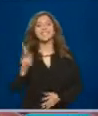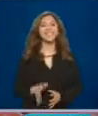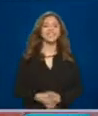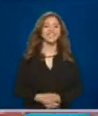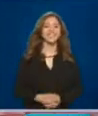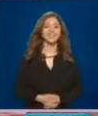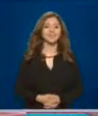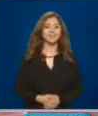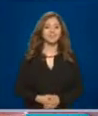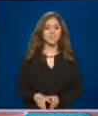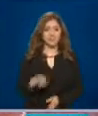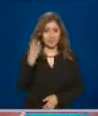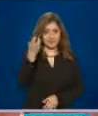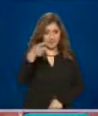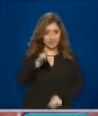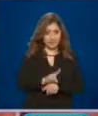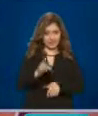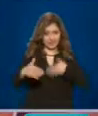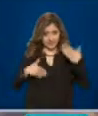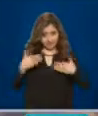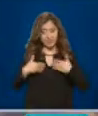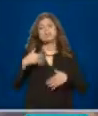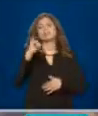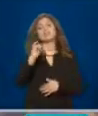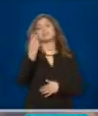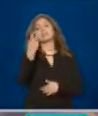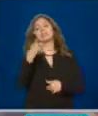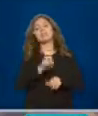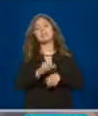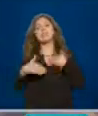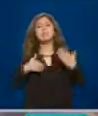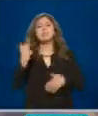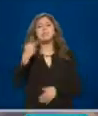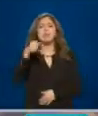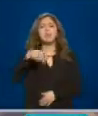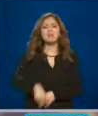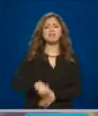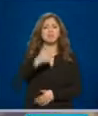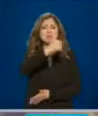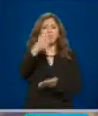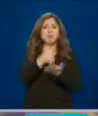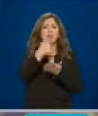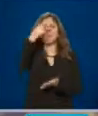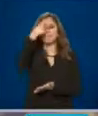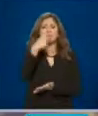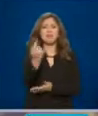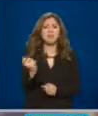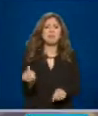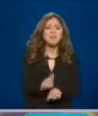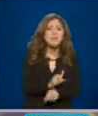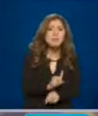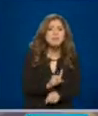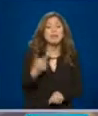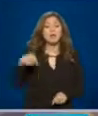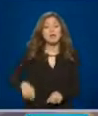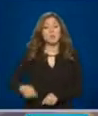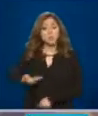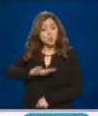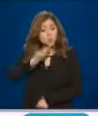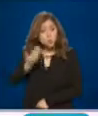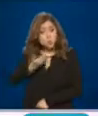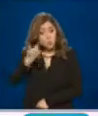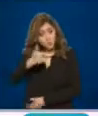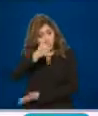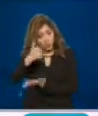Pero bueno, esa es la celebración. Esa es la celebración. Ahora, ¿qué pasa en la Ciudad de México? Es una fiesta muy tradicional de la Ciudad de México. Hay